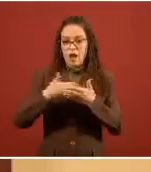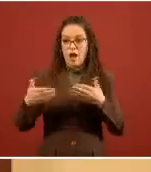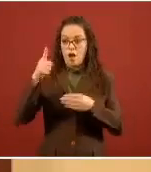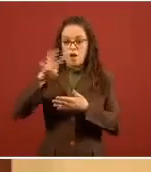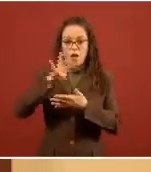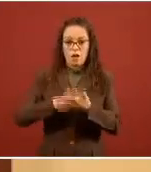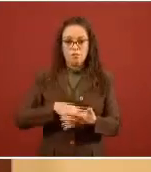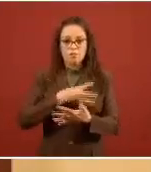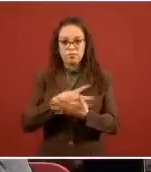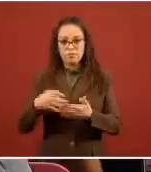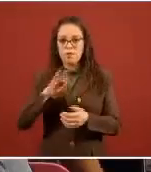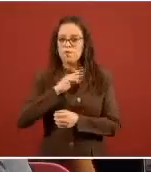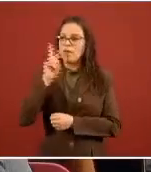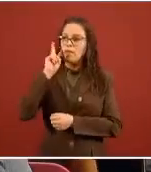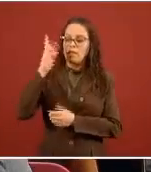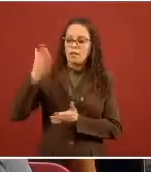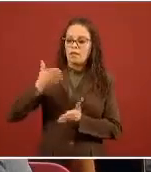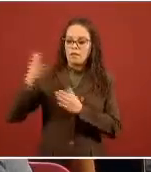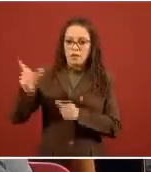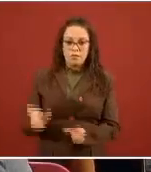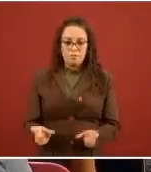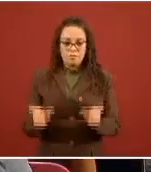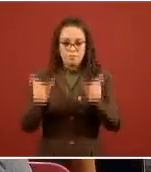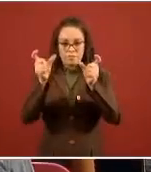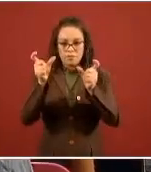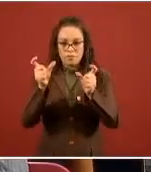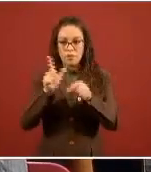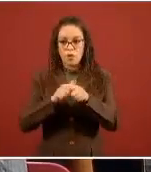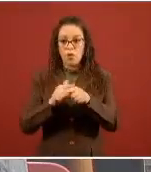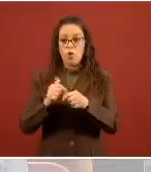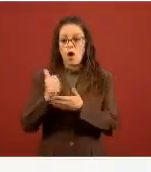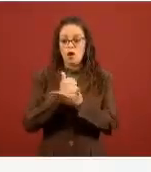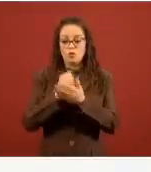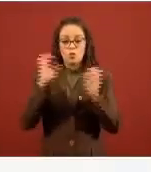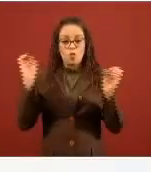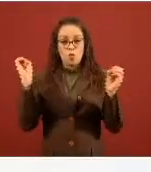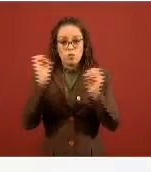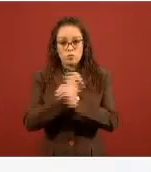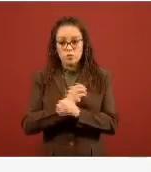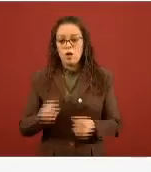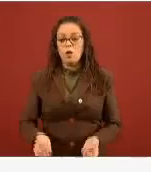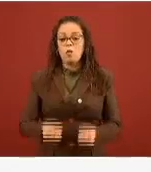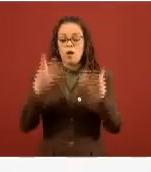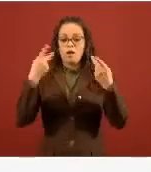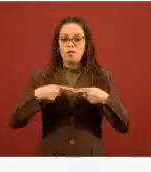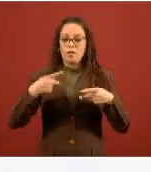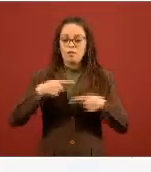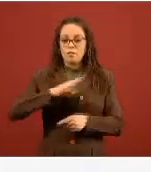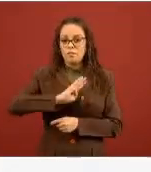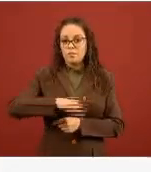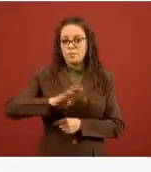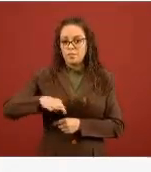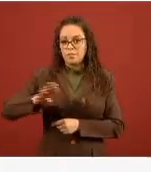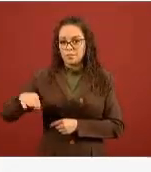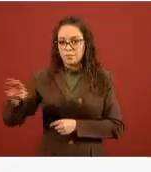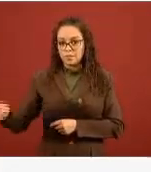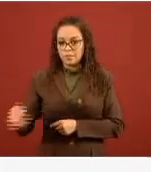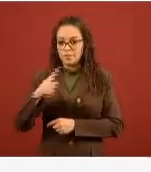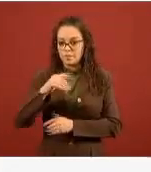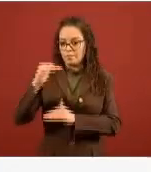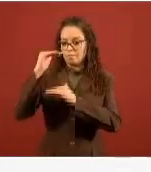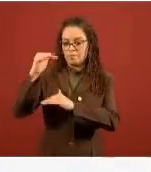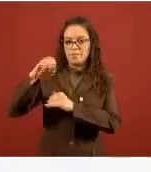en un gráfico. Las columnas de color oscuro representan la cantidad de defunciones que han ocurrido en esos grupos de